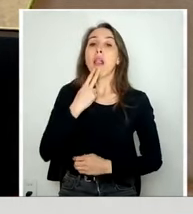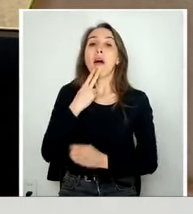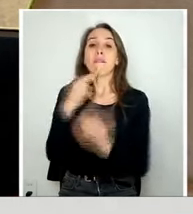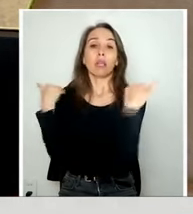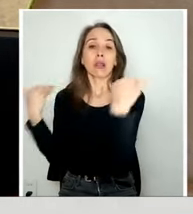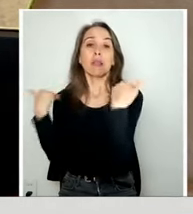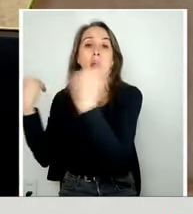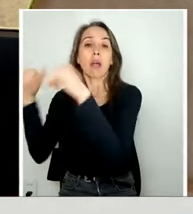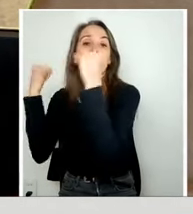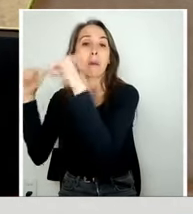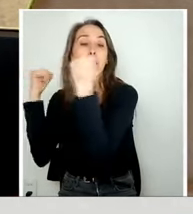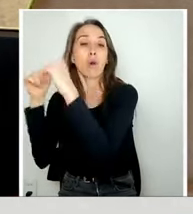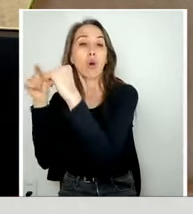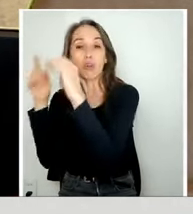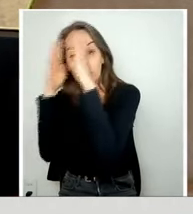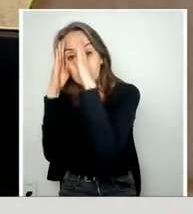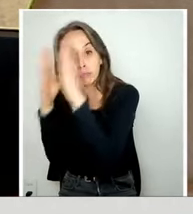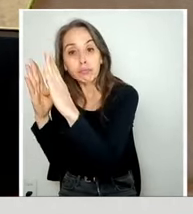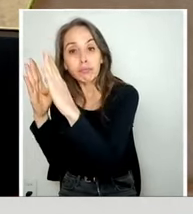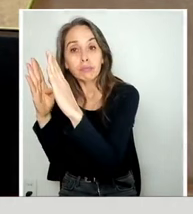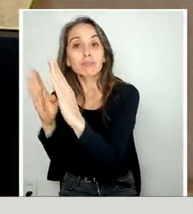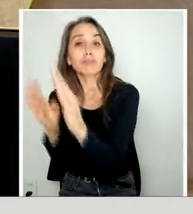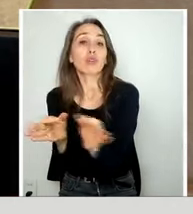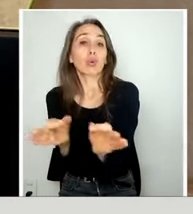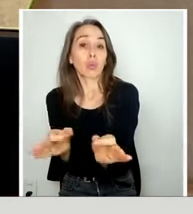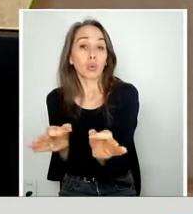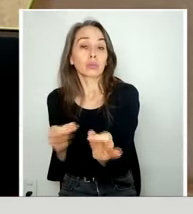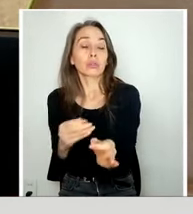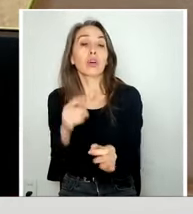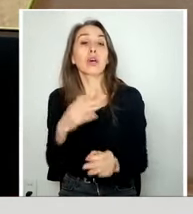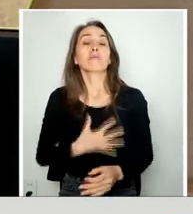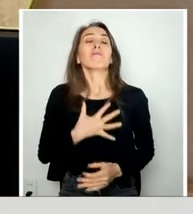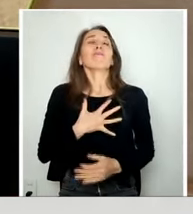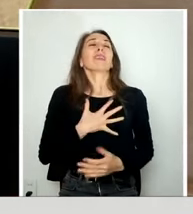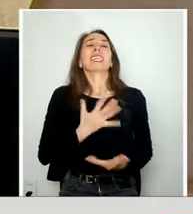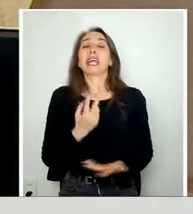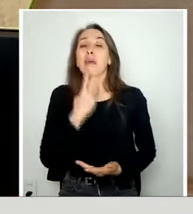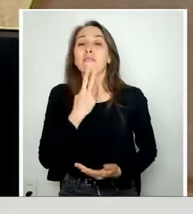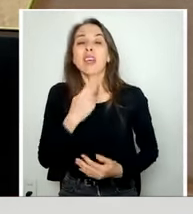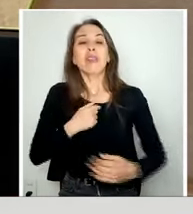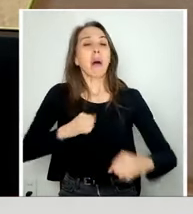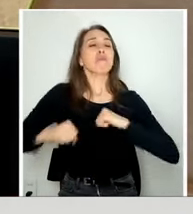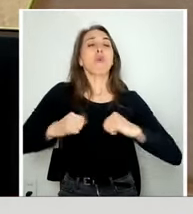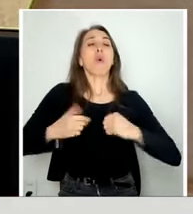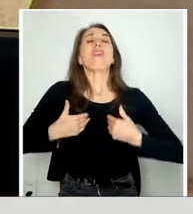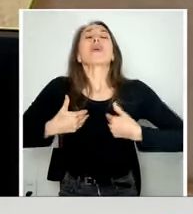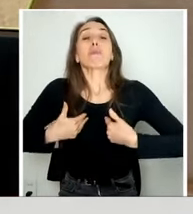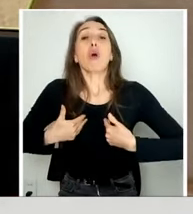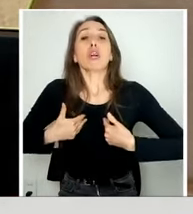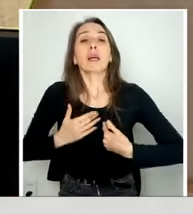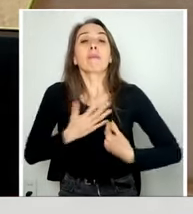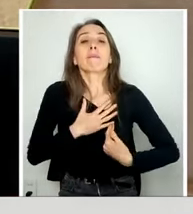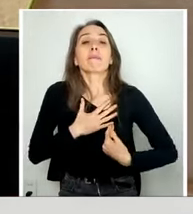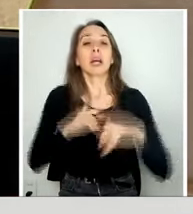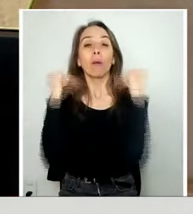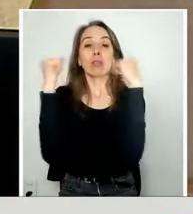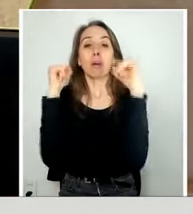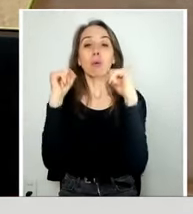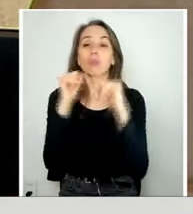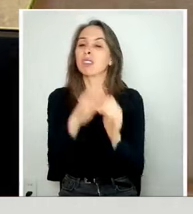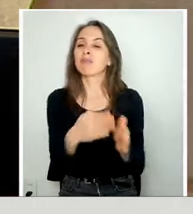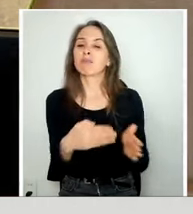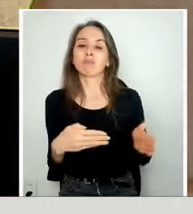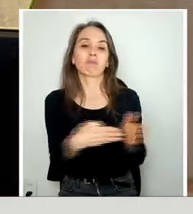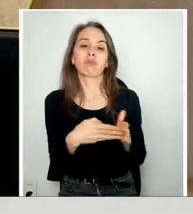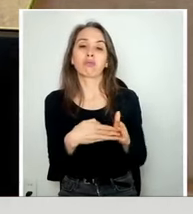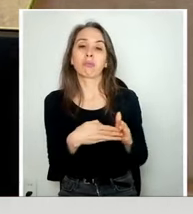aquello que precisamente los mueva en la vida que finalmente muchas veces termina postergado por la